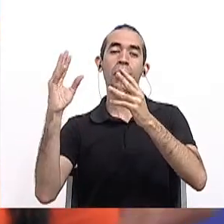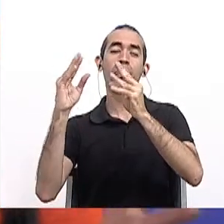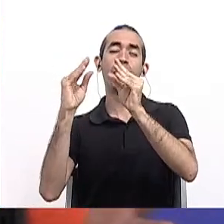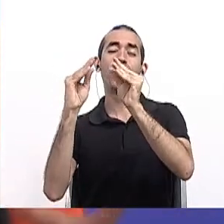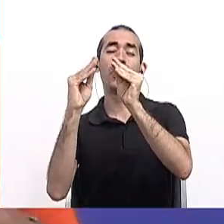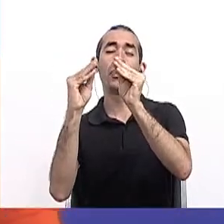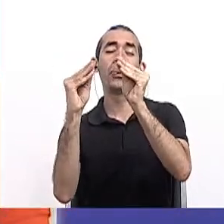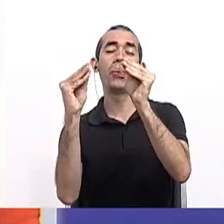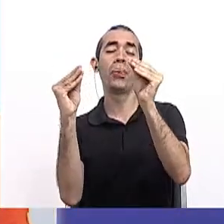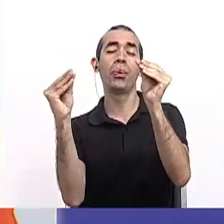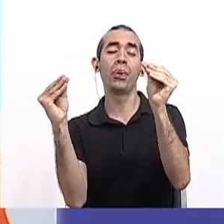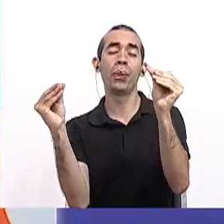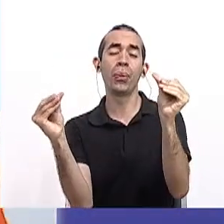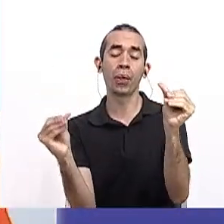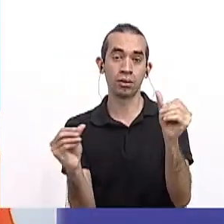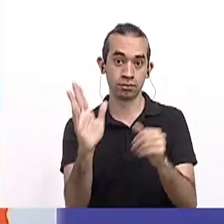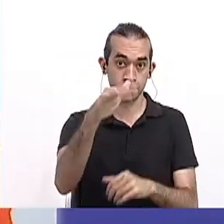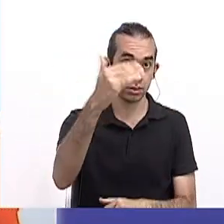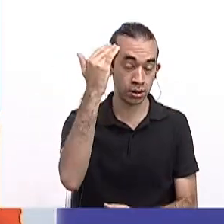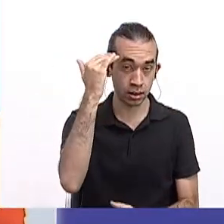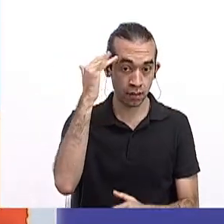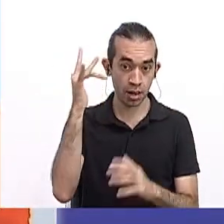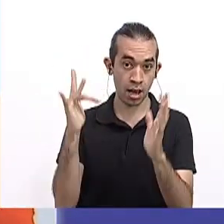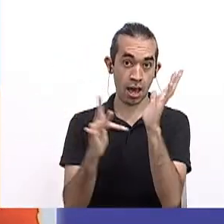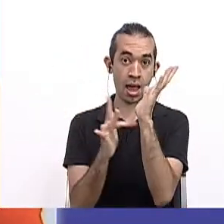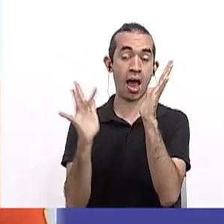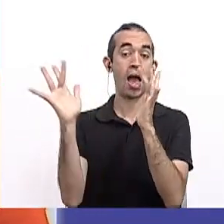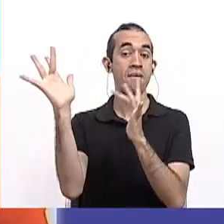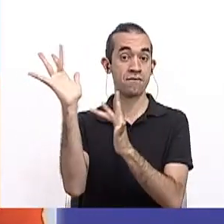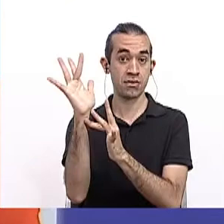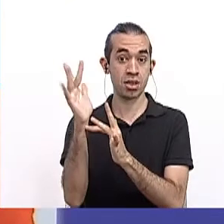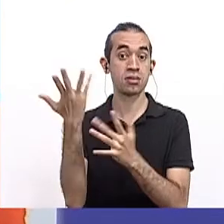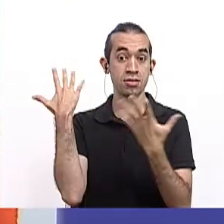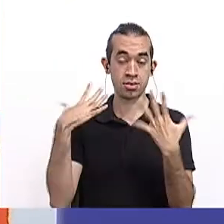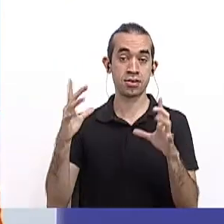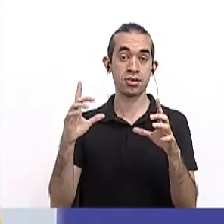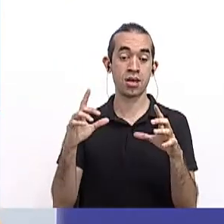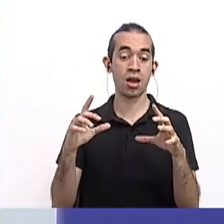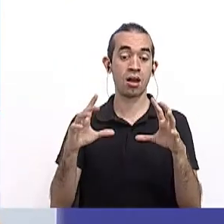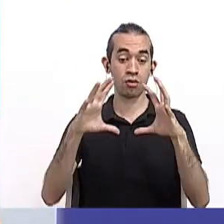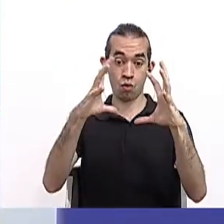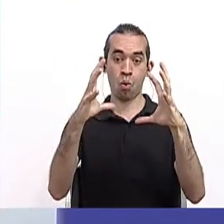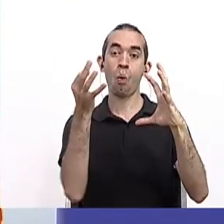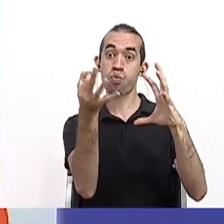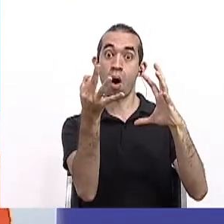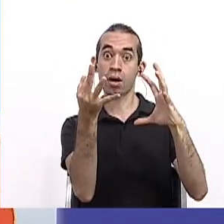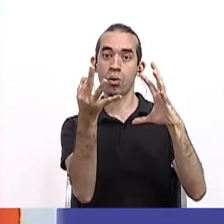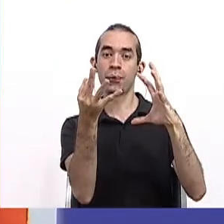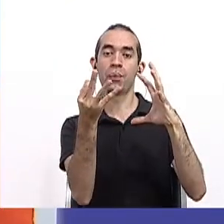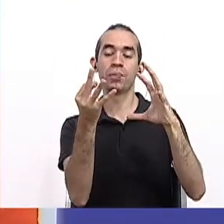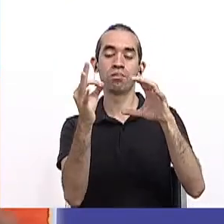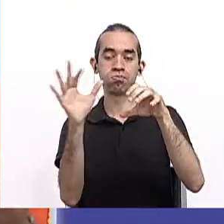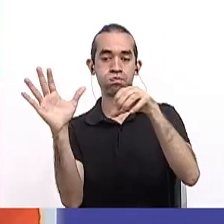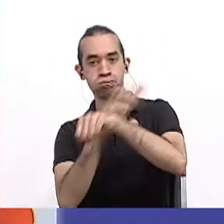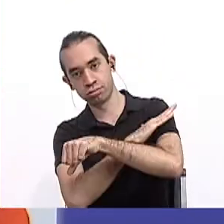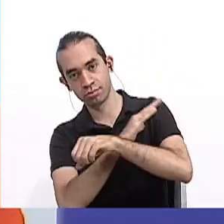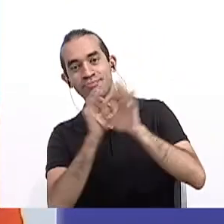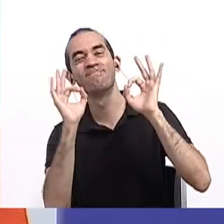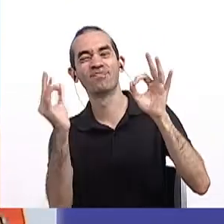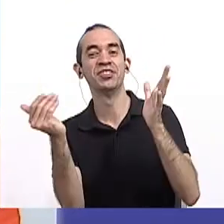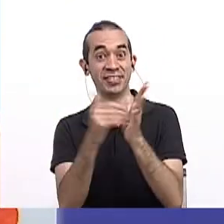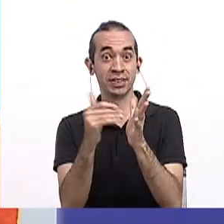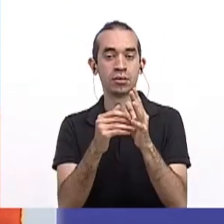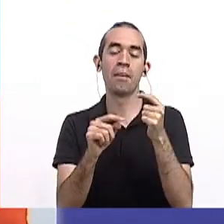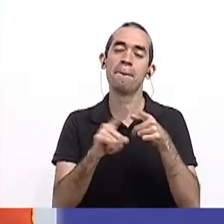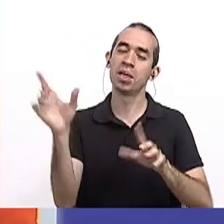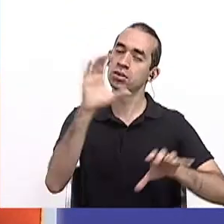en abril cerró lo que es el hoyo de la capa de ozono, pero sin embargo, los científicos aseguran